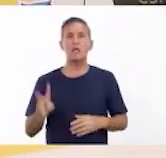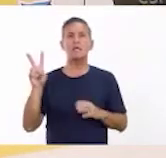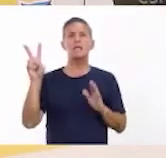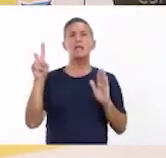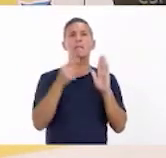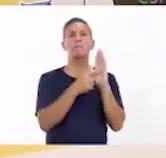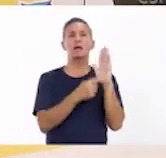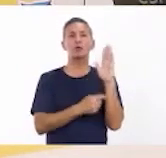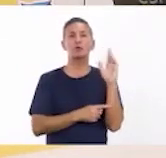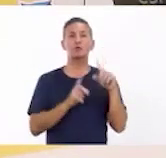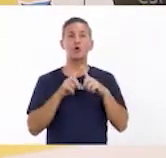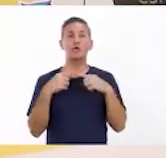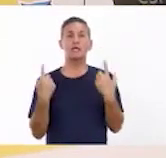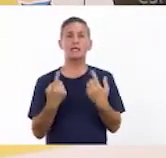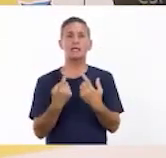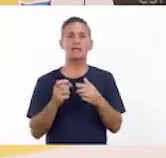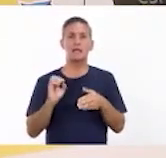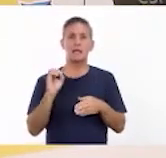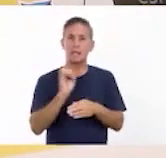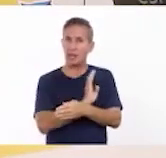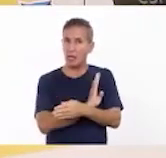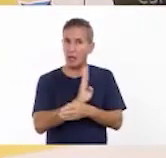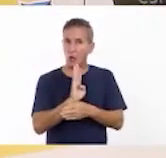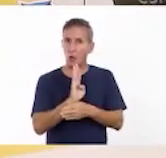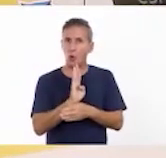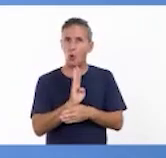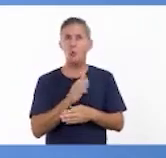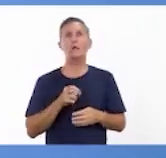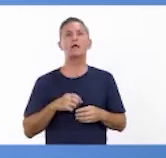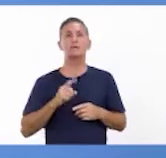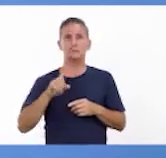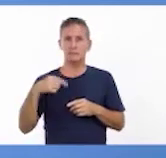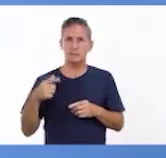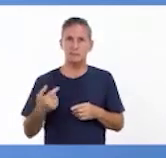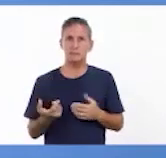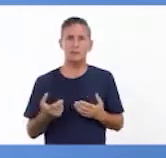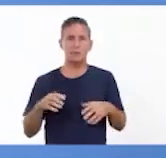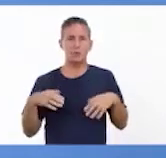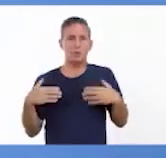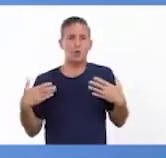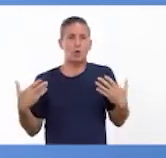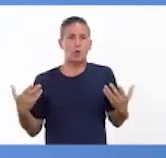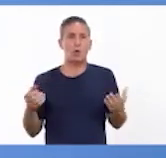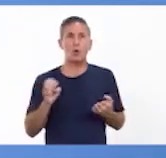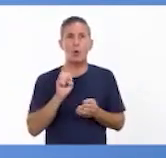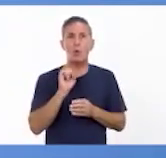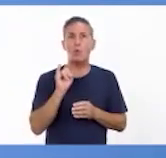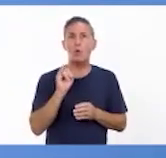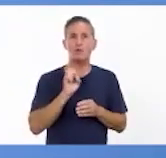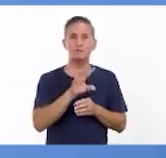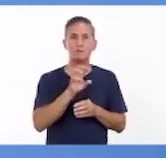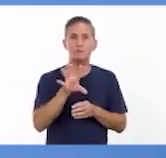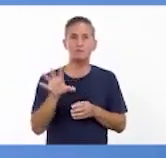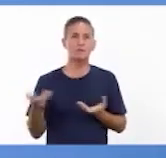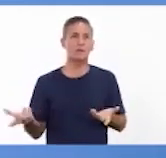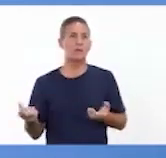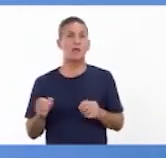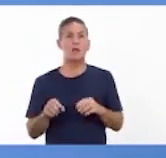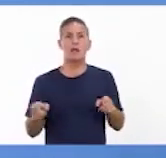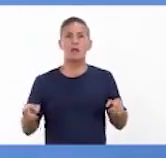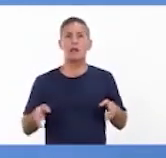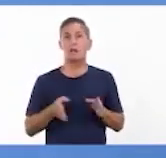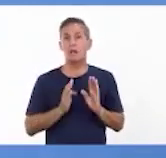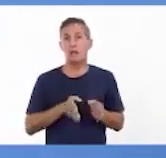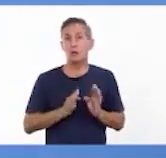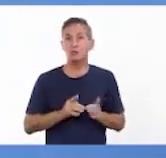general de la obra y su trascendencia. En la consolidación general, pues van a tener